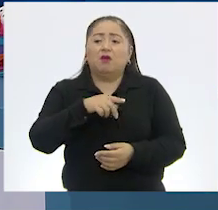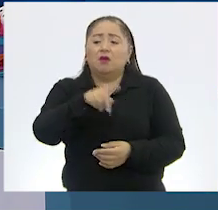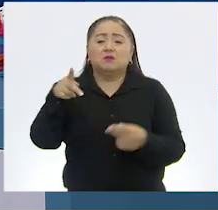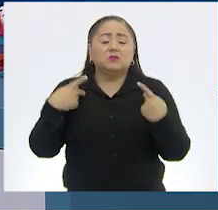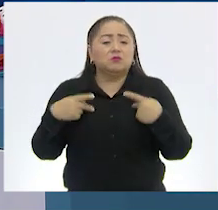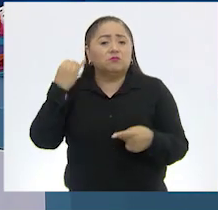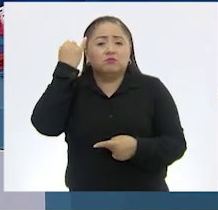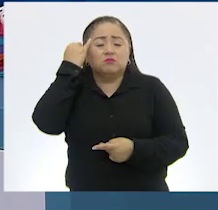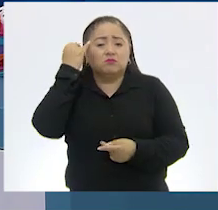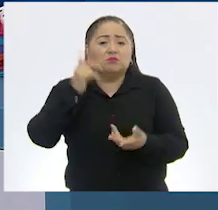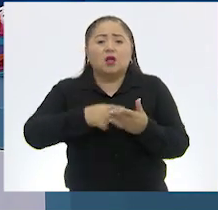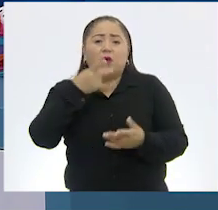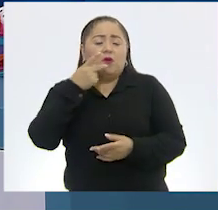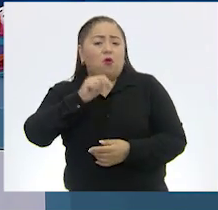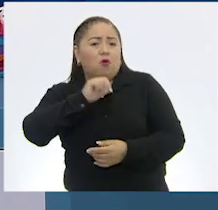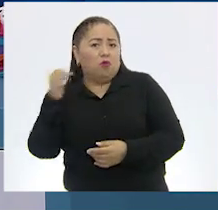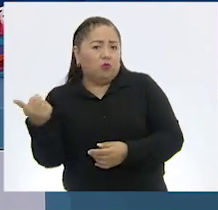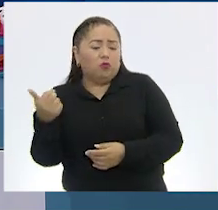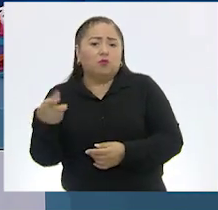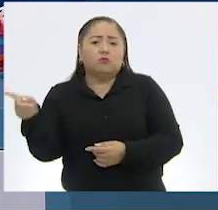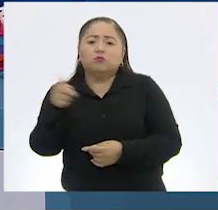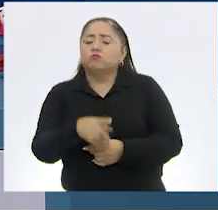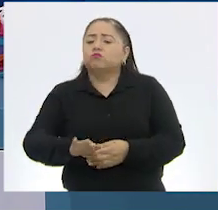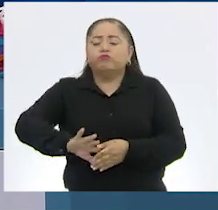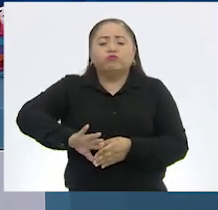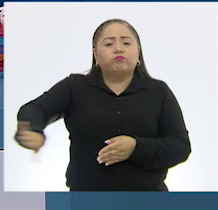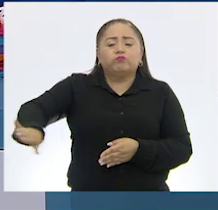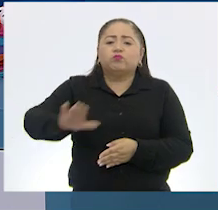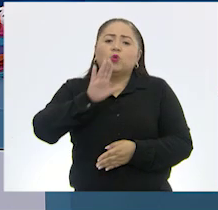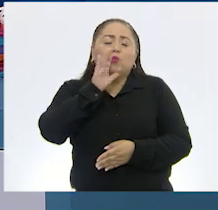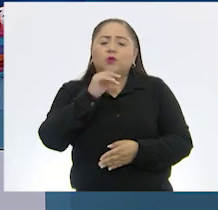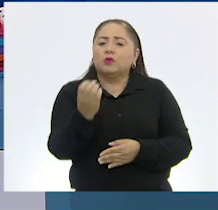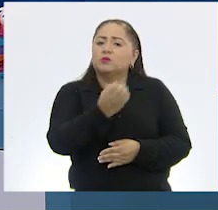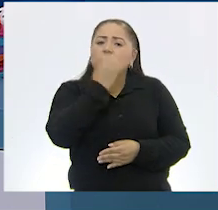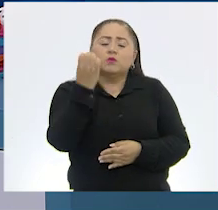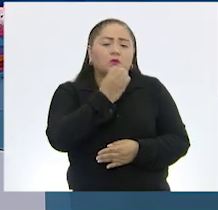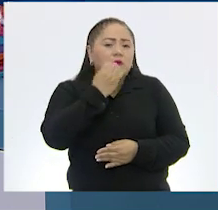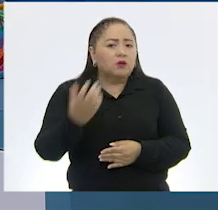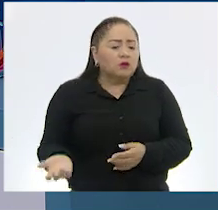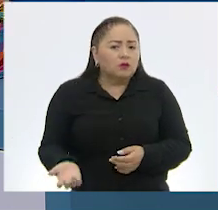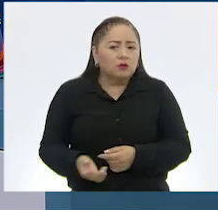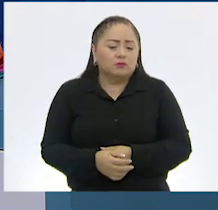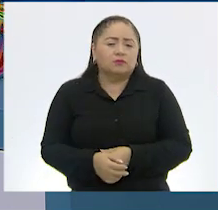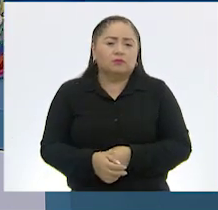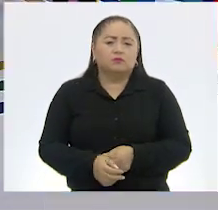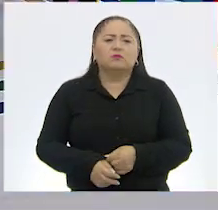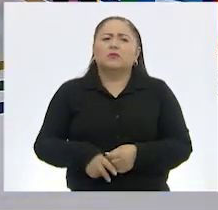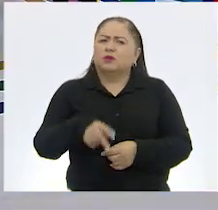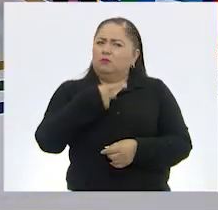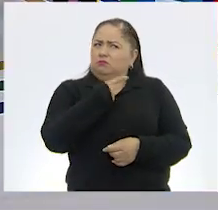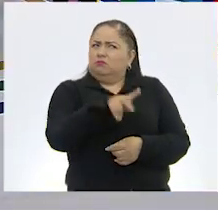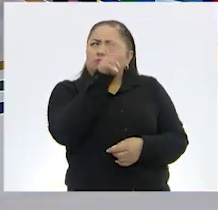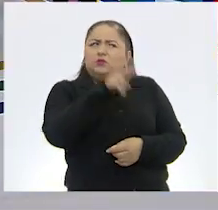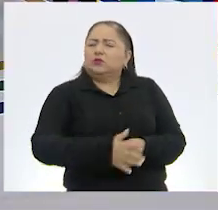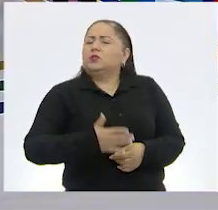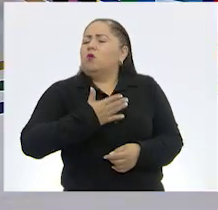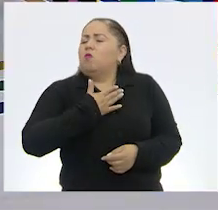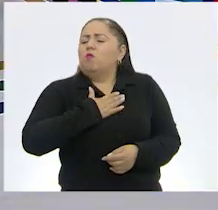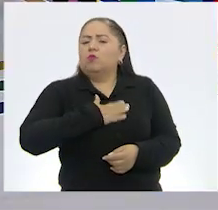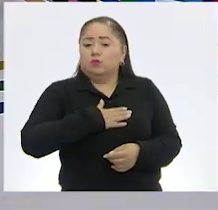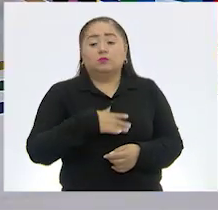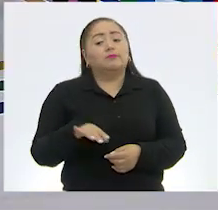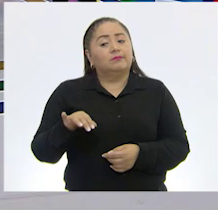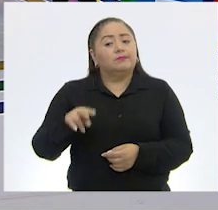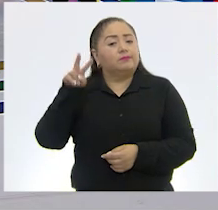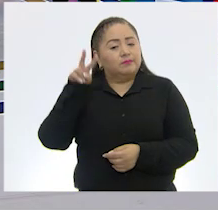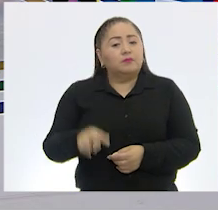personas indígenas que hablaban otras lenguas quedaron completamente excluidas del sistema educativo. Eso es muy injusto, maestra. Lo es,